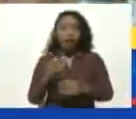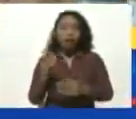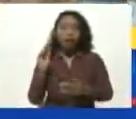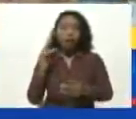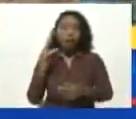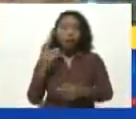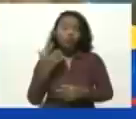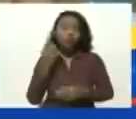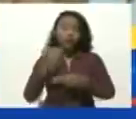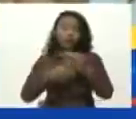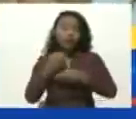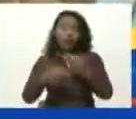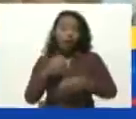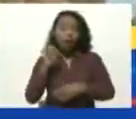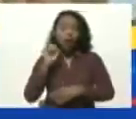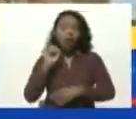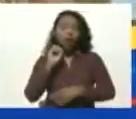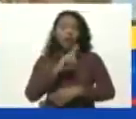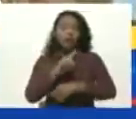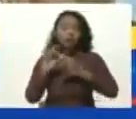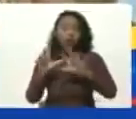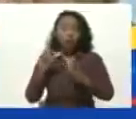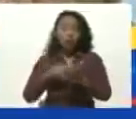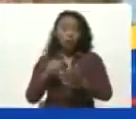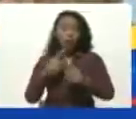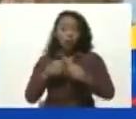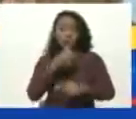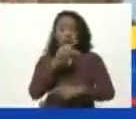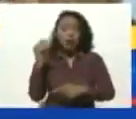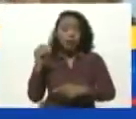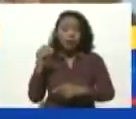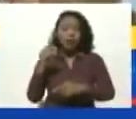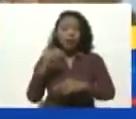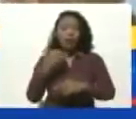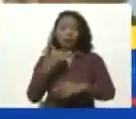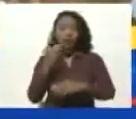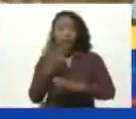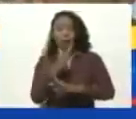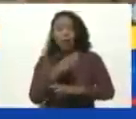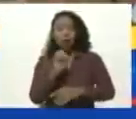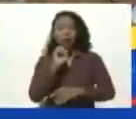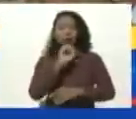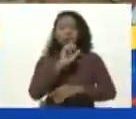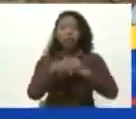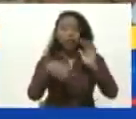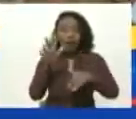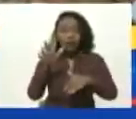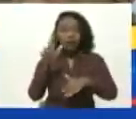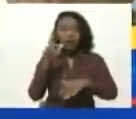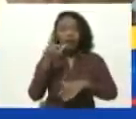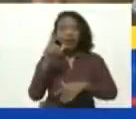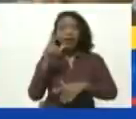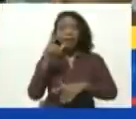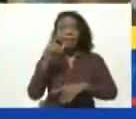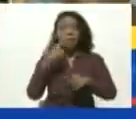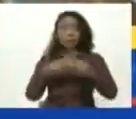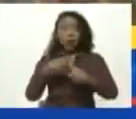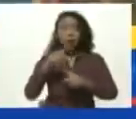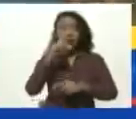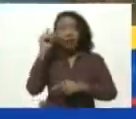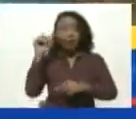28 casos por 100.000, estuviéramos en 13 casos por 100.000 habitantes, que es el promedio nacional